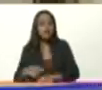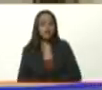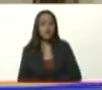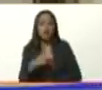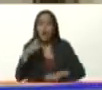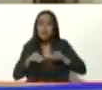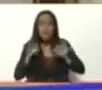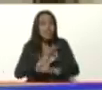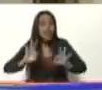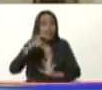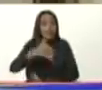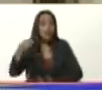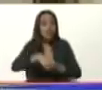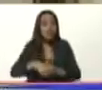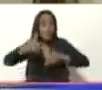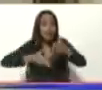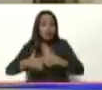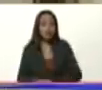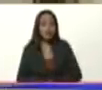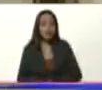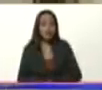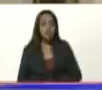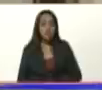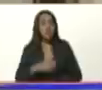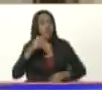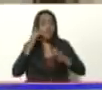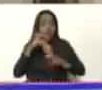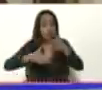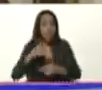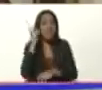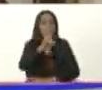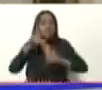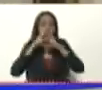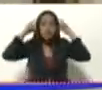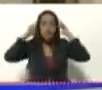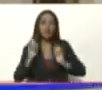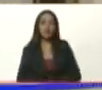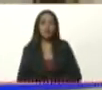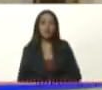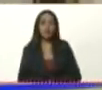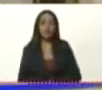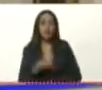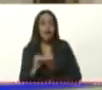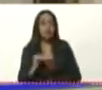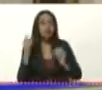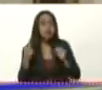medida debe cumplirse con la colaboración, la conciencia,